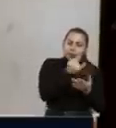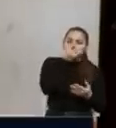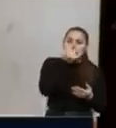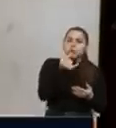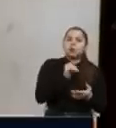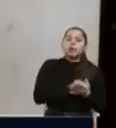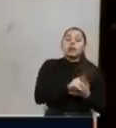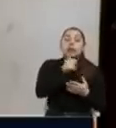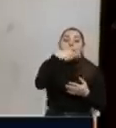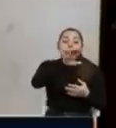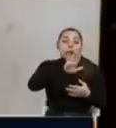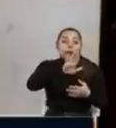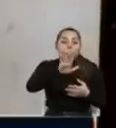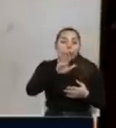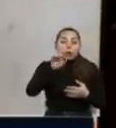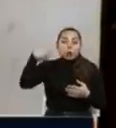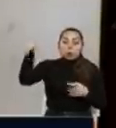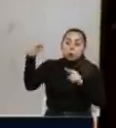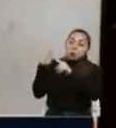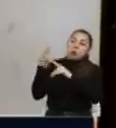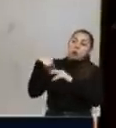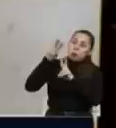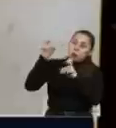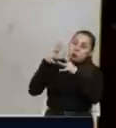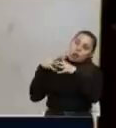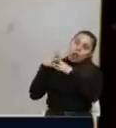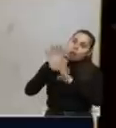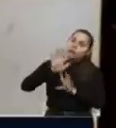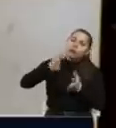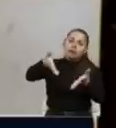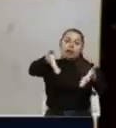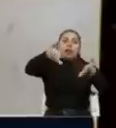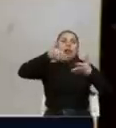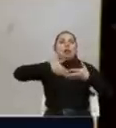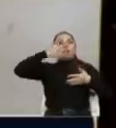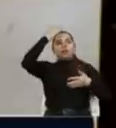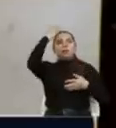y ellos interesados en que no les llegue la droga,